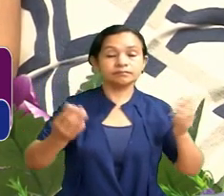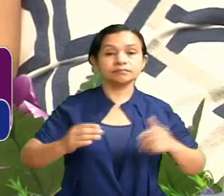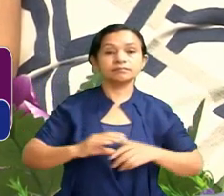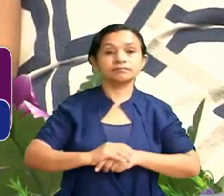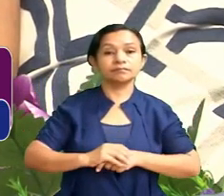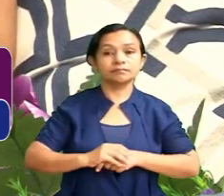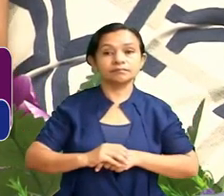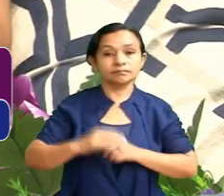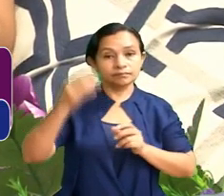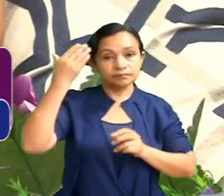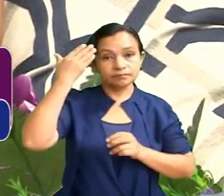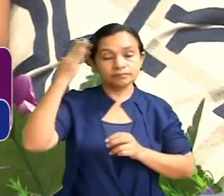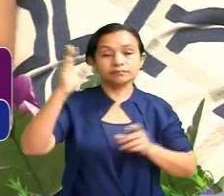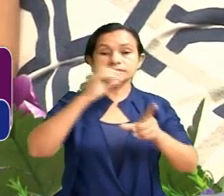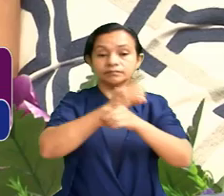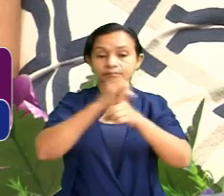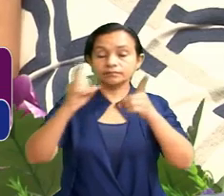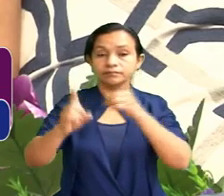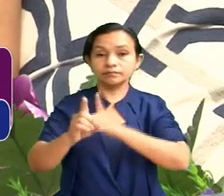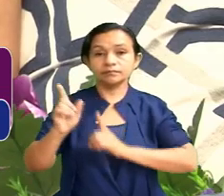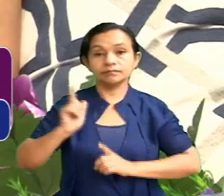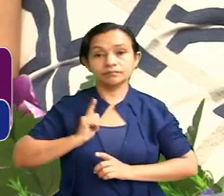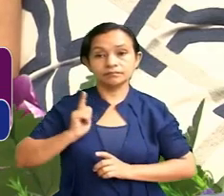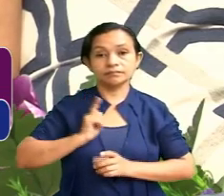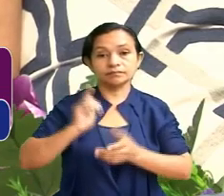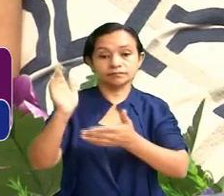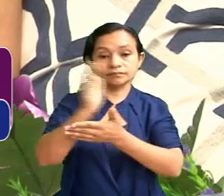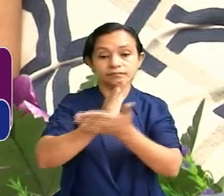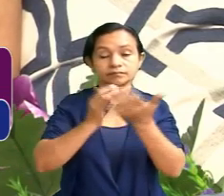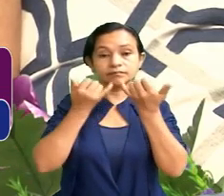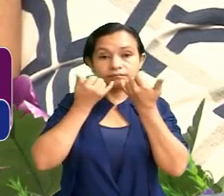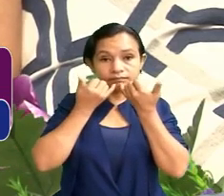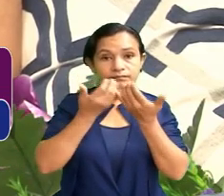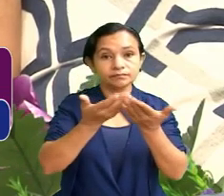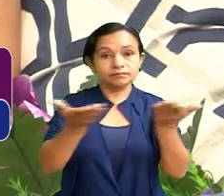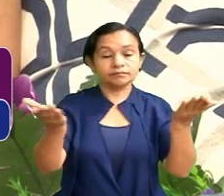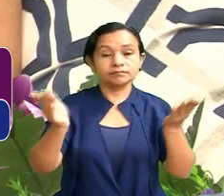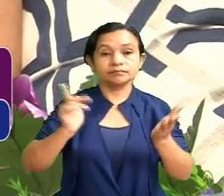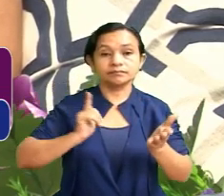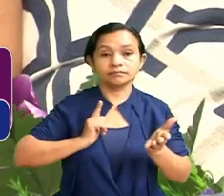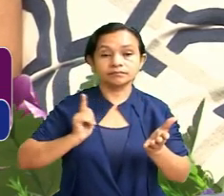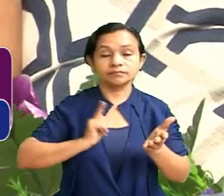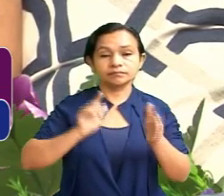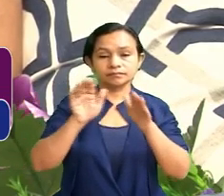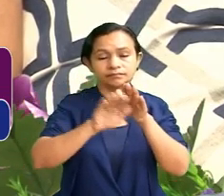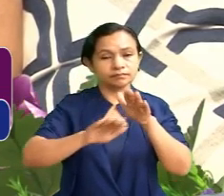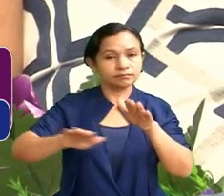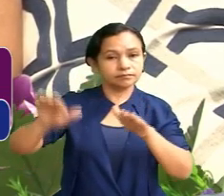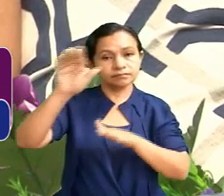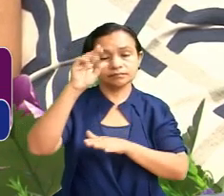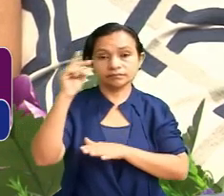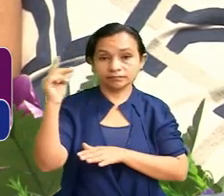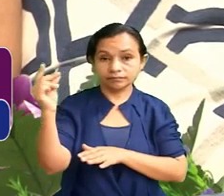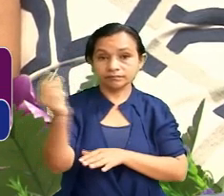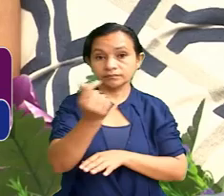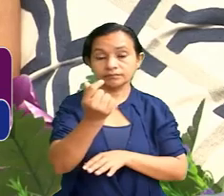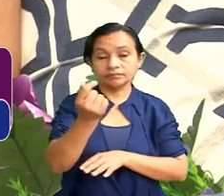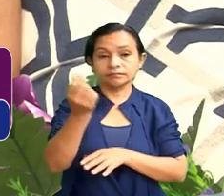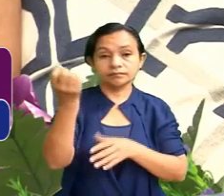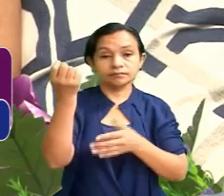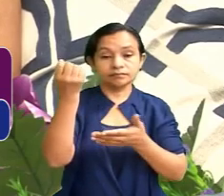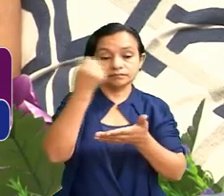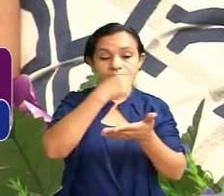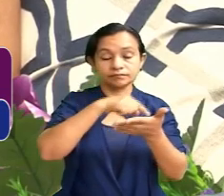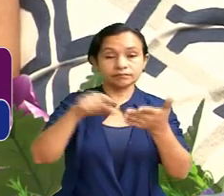también debe de tener alguna alguna información del territorio para atenderlo de manera más rápida verdad y en semana santa